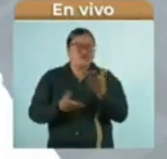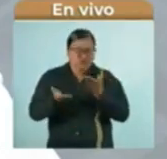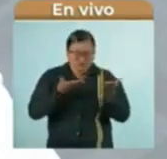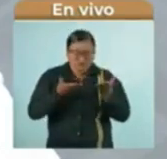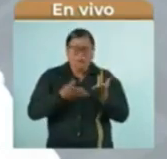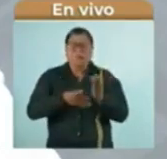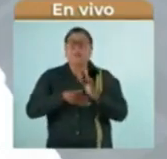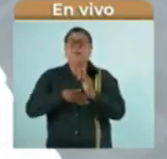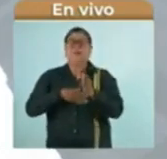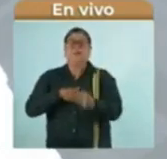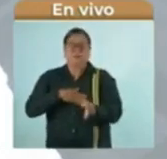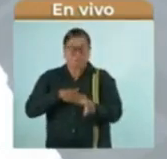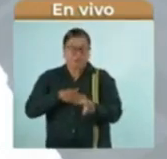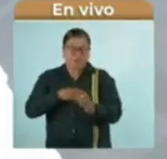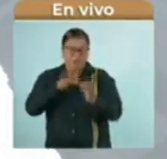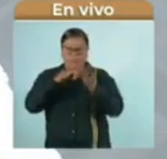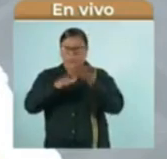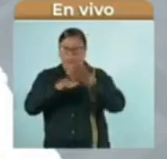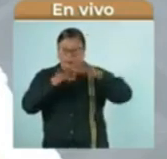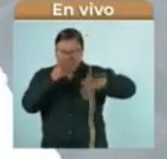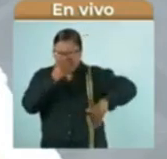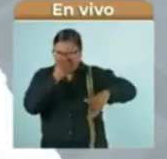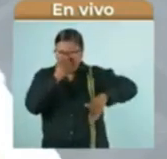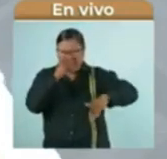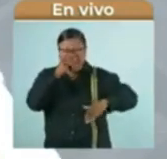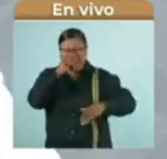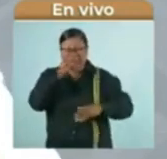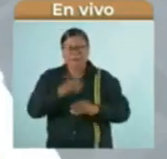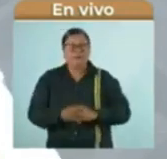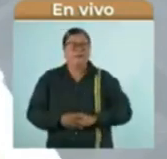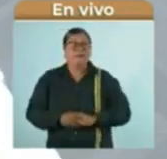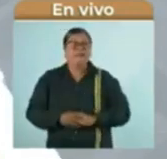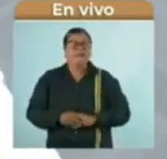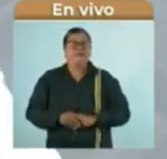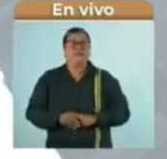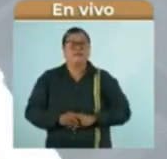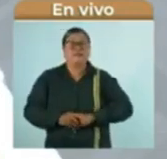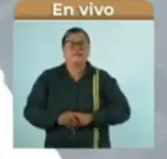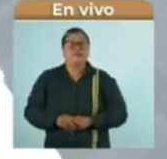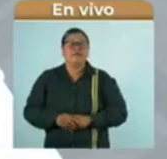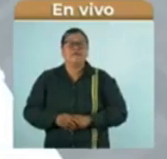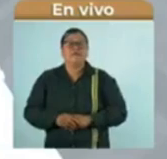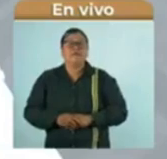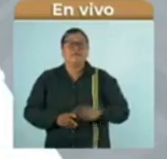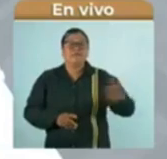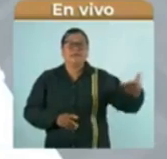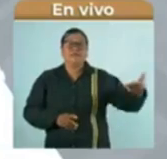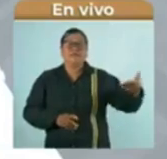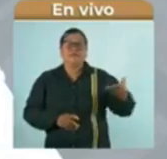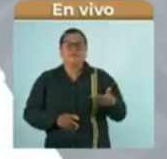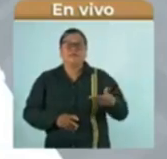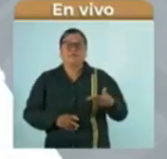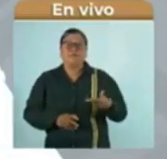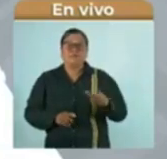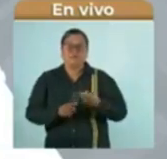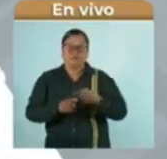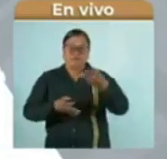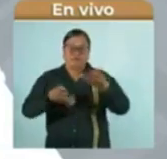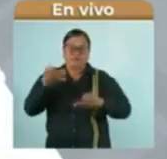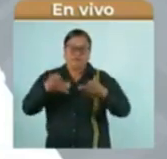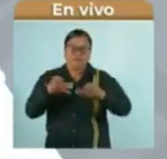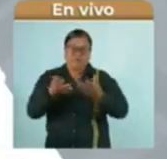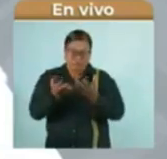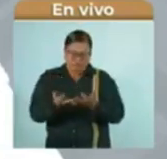voluntariamente recientemente verdad nos pidió el tribunal Agrario